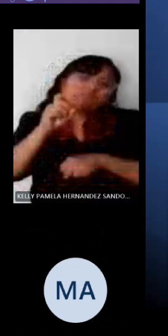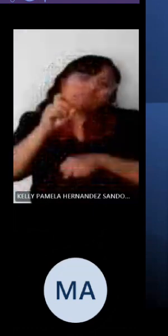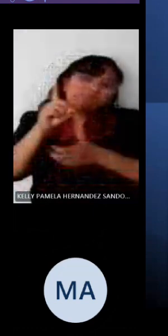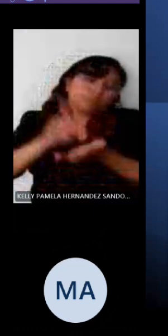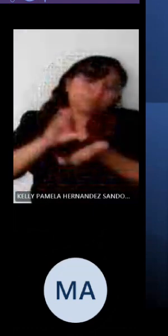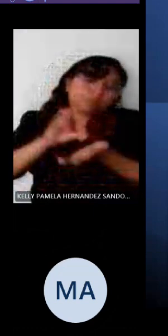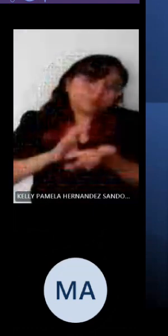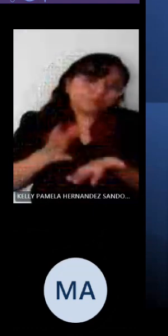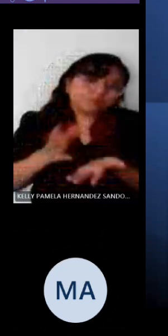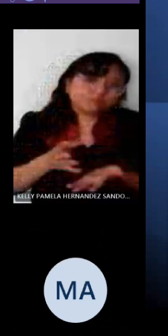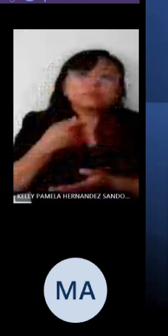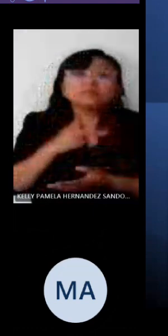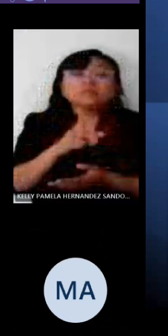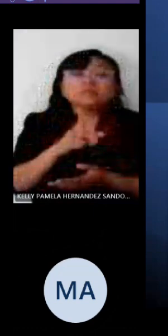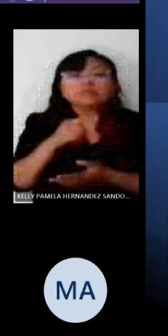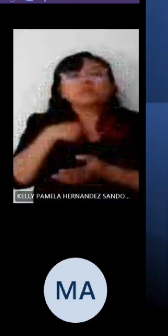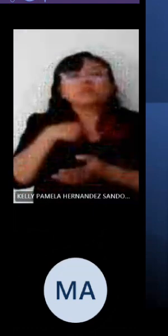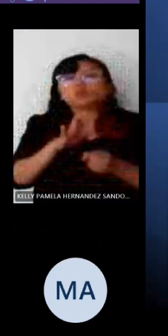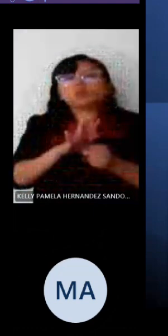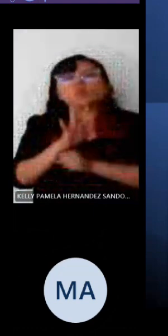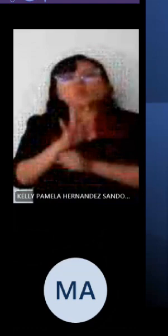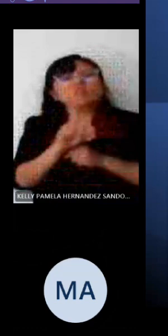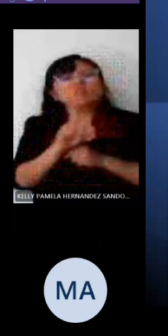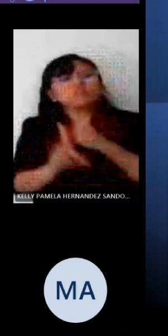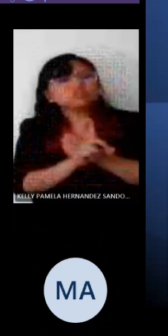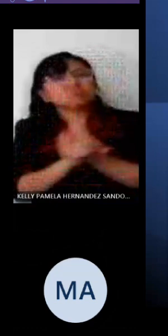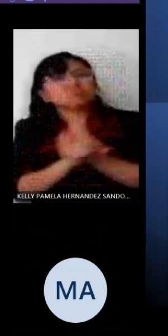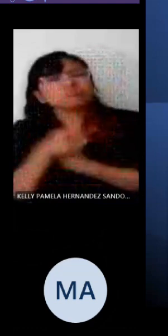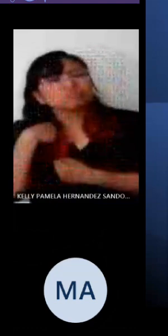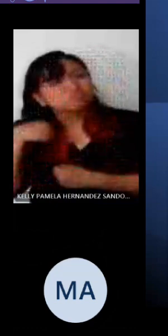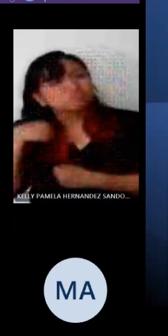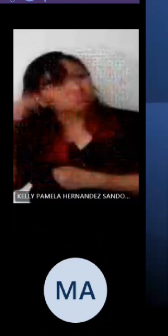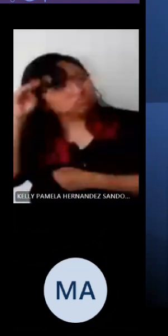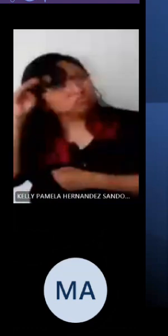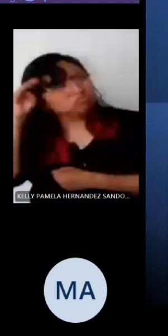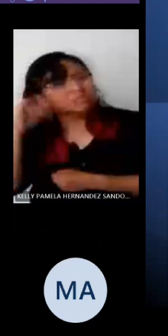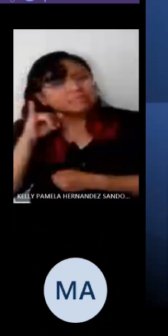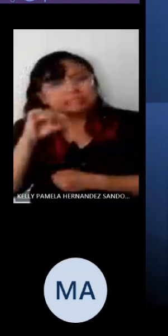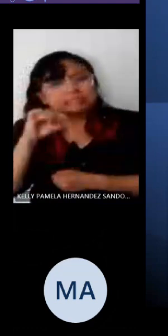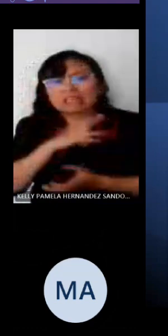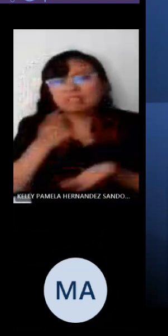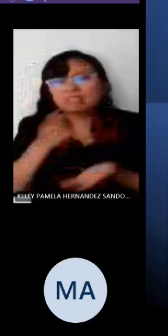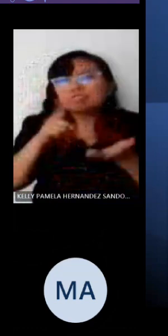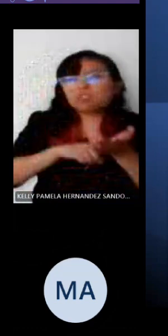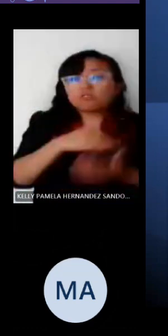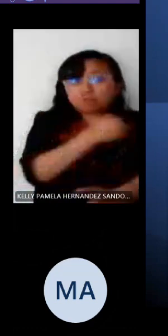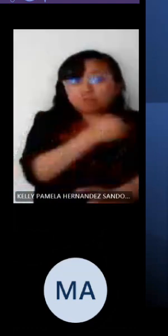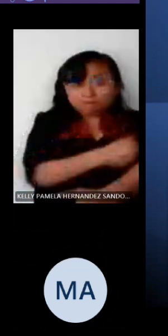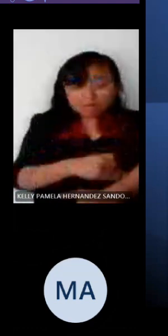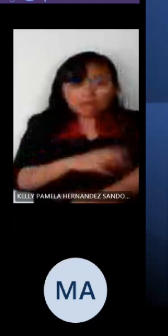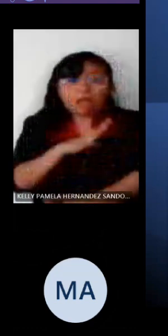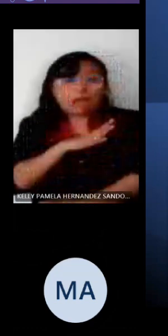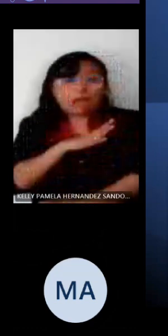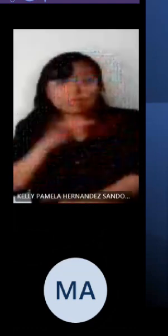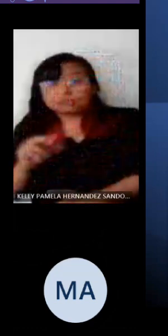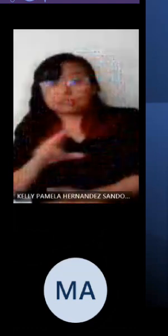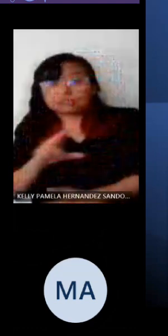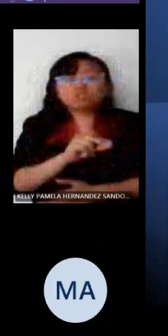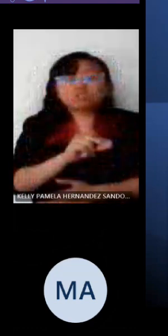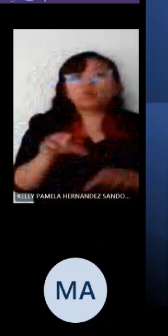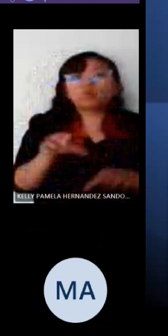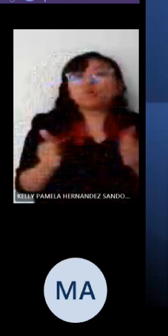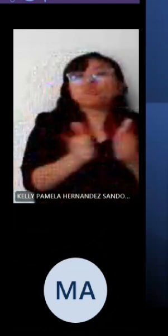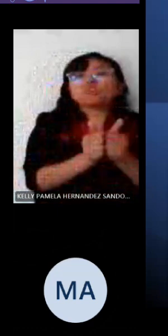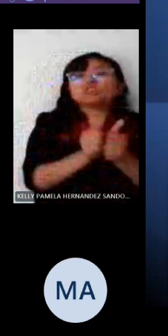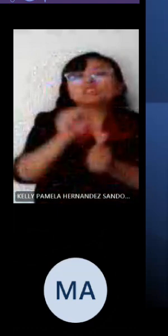siguientes preguntas es ¿cuál es el riesgo de tener una recurrencia en una familia que ya tiene un diagnóstico de síndrome de Usher?